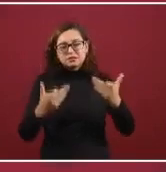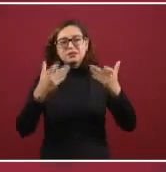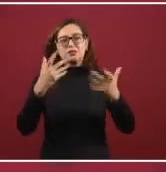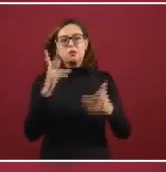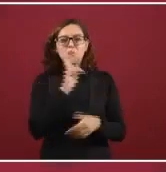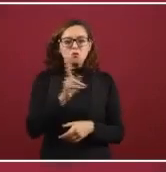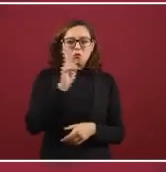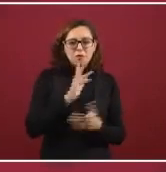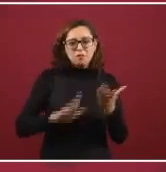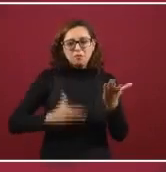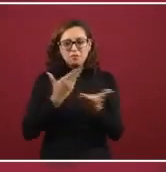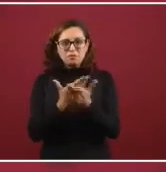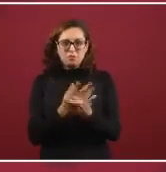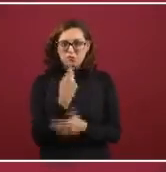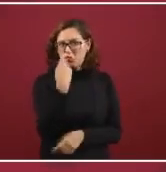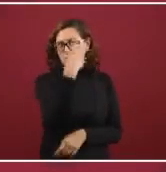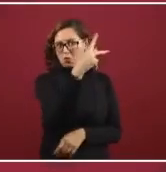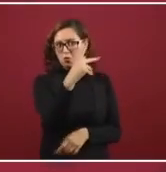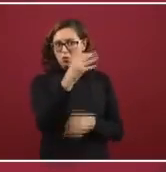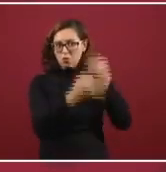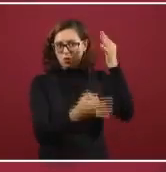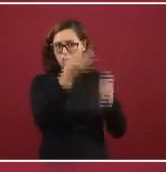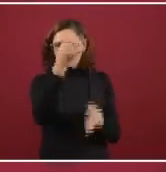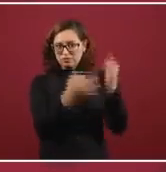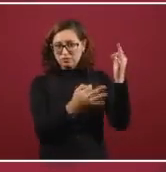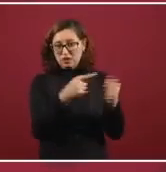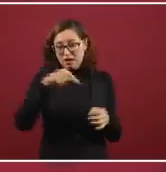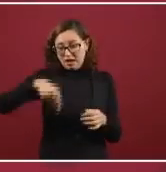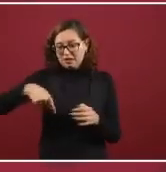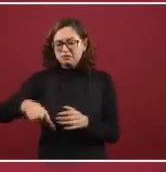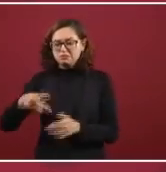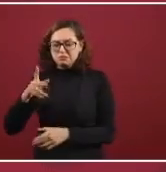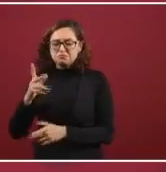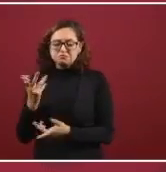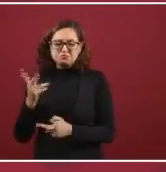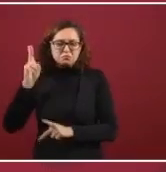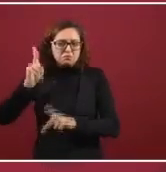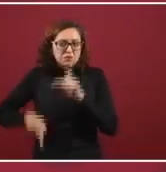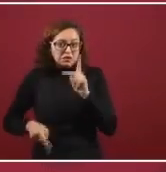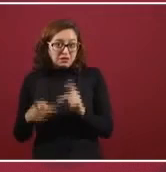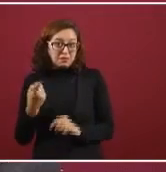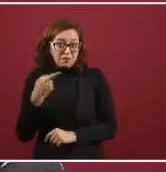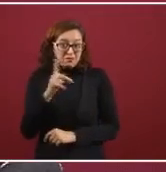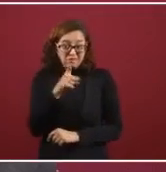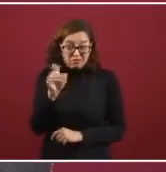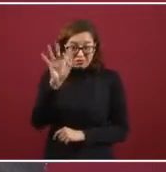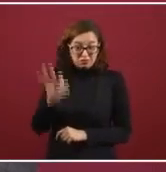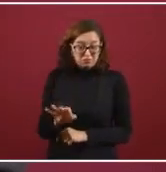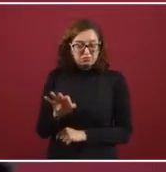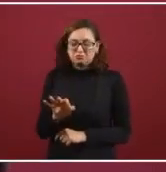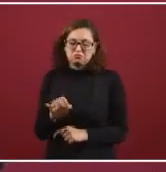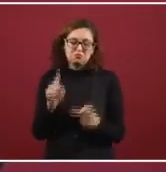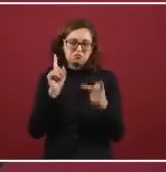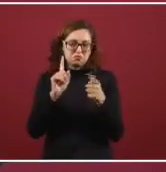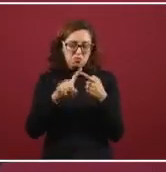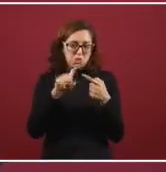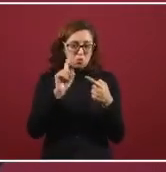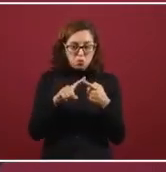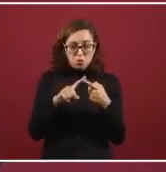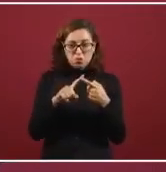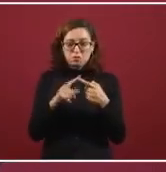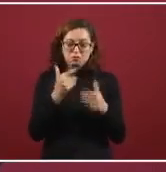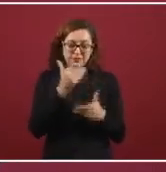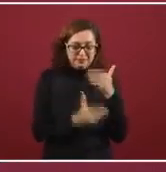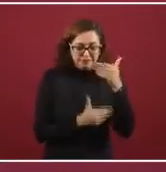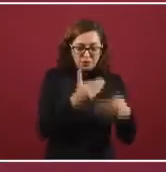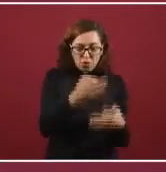Unidos. Tenemos la mayor parte, pero no tenemos el 100%. Entonces, por esos dos motivos, uno procesal y otro de